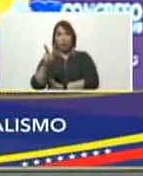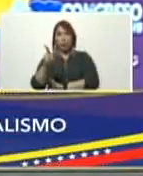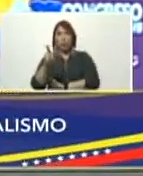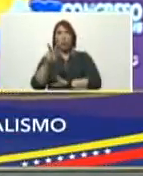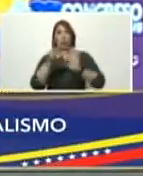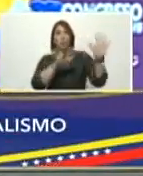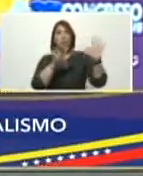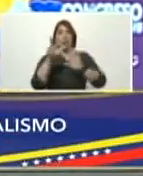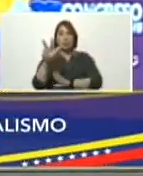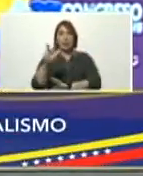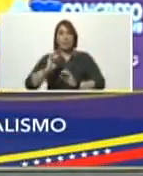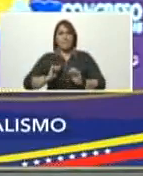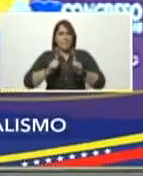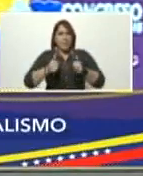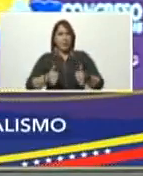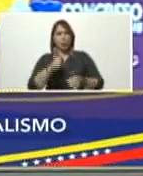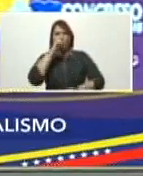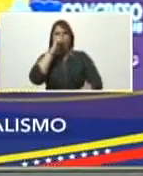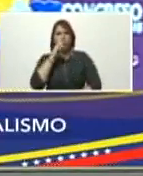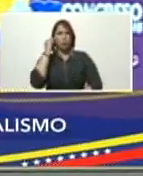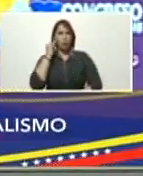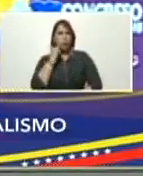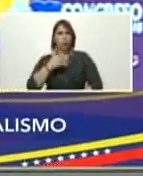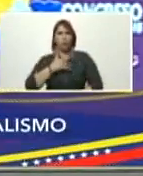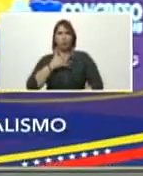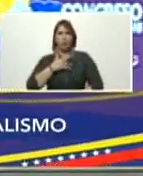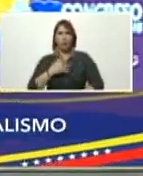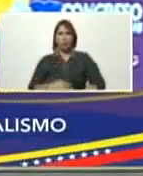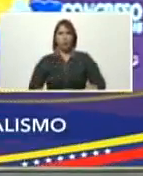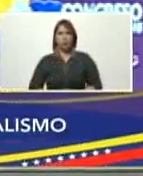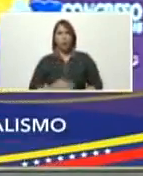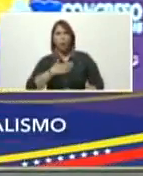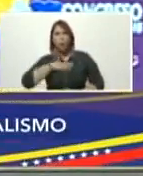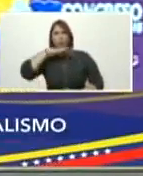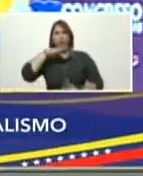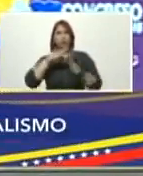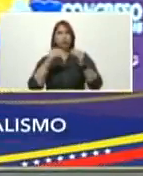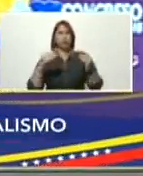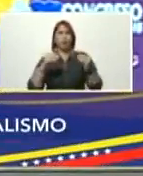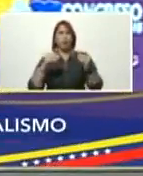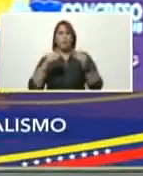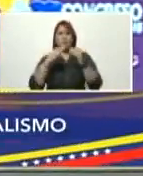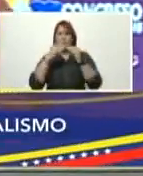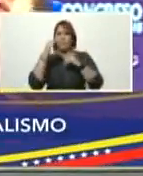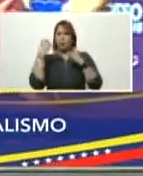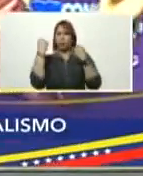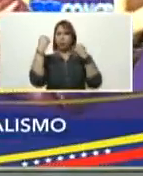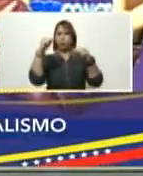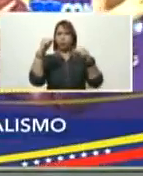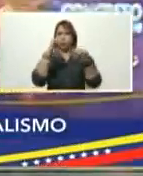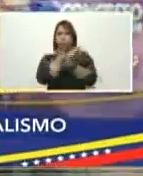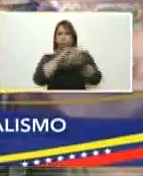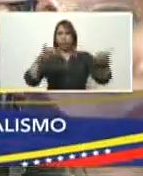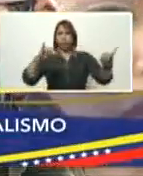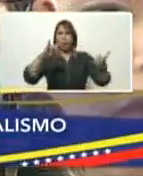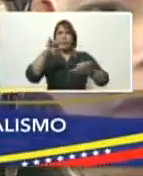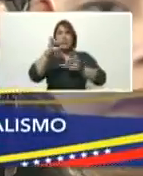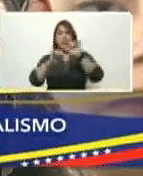1982-83 arrancó la era bolivariana y ha cubierto toda esta etapa de finales del siglo